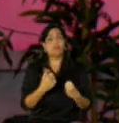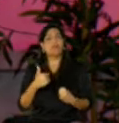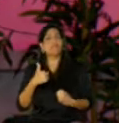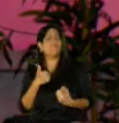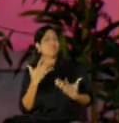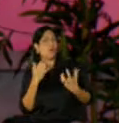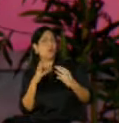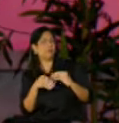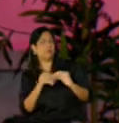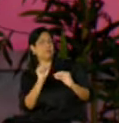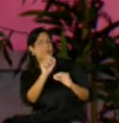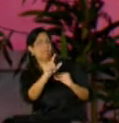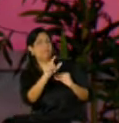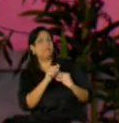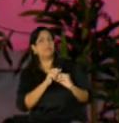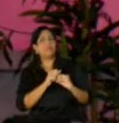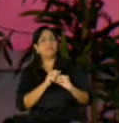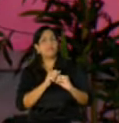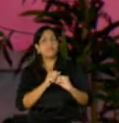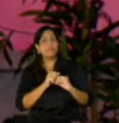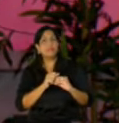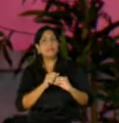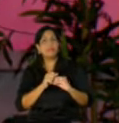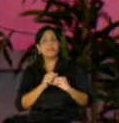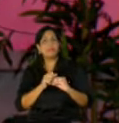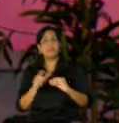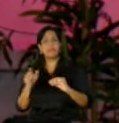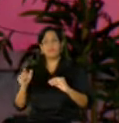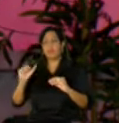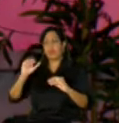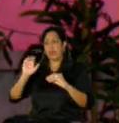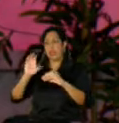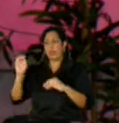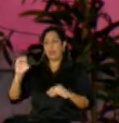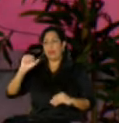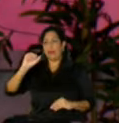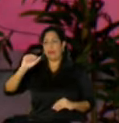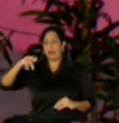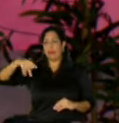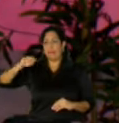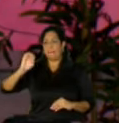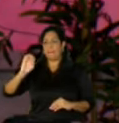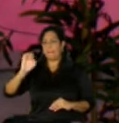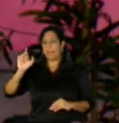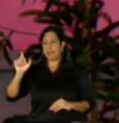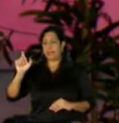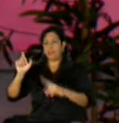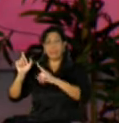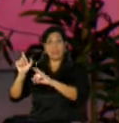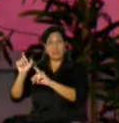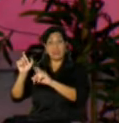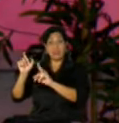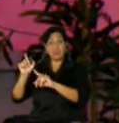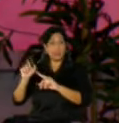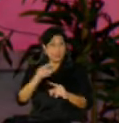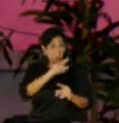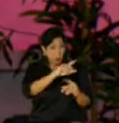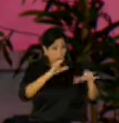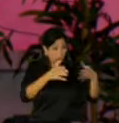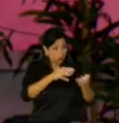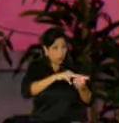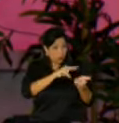preguntarles sobre este asunto que ha generado con la empresa Apex General Contractors. El Task Force Médico nunca ha intervenido